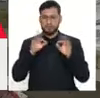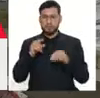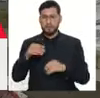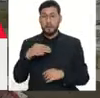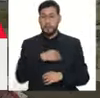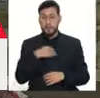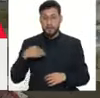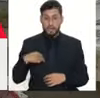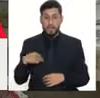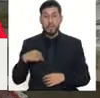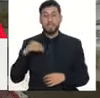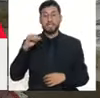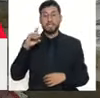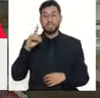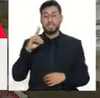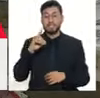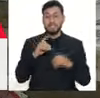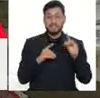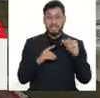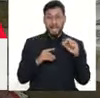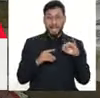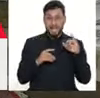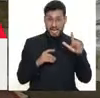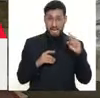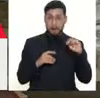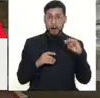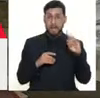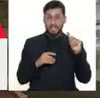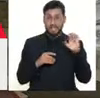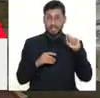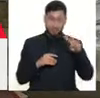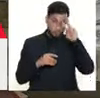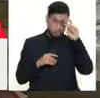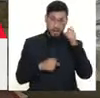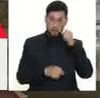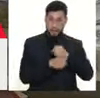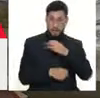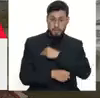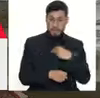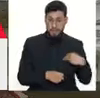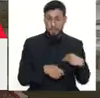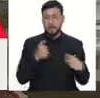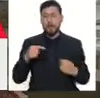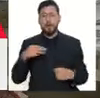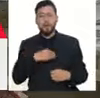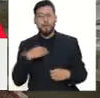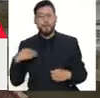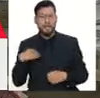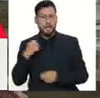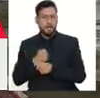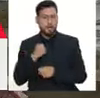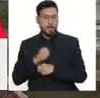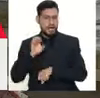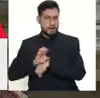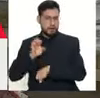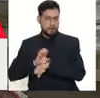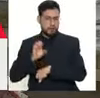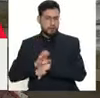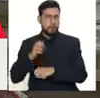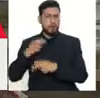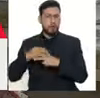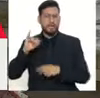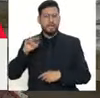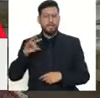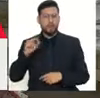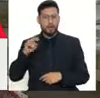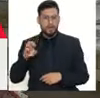el ministro Daniel Maurate, ministro de Trabajo y Promoción del Empleo de Perú, y la ministra de Trabajo del Ecuador,